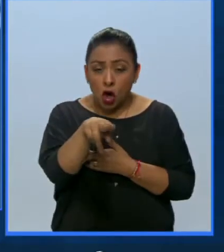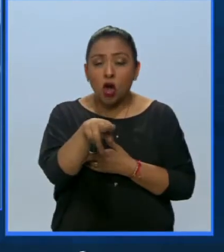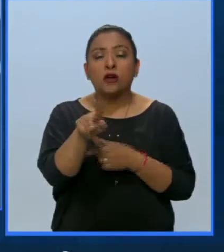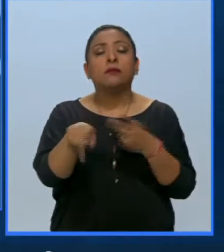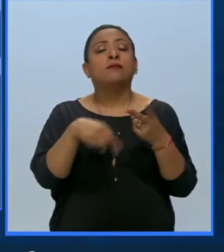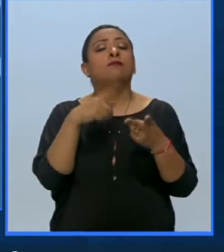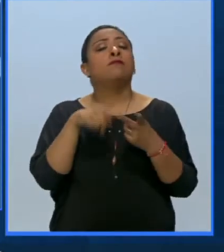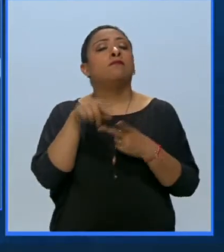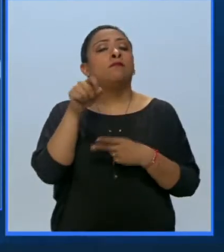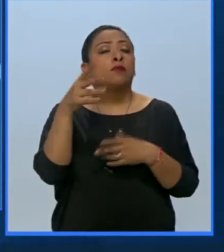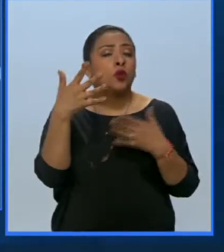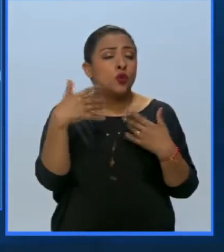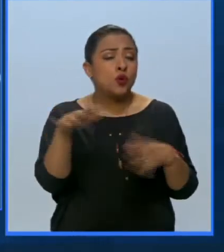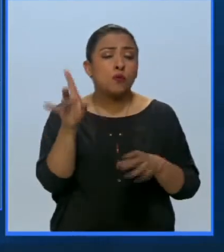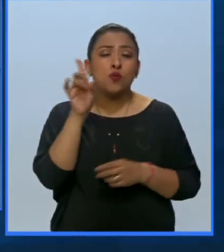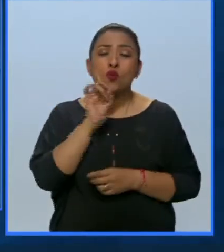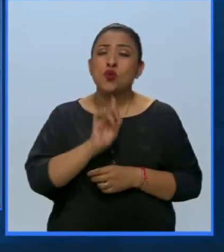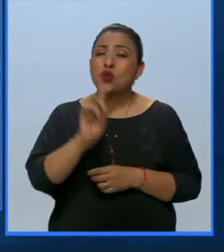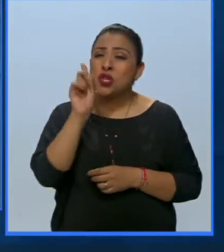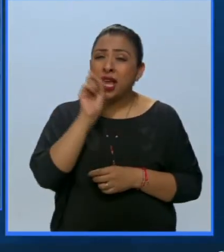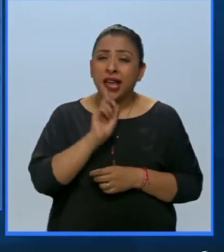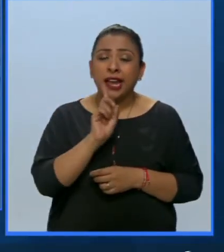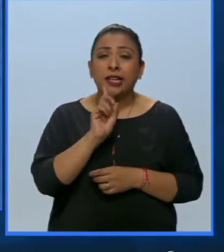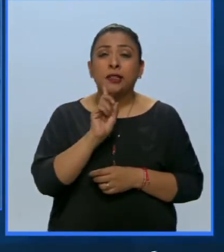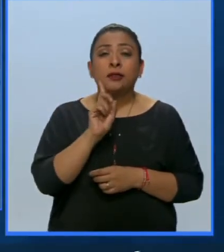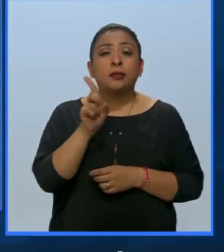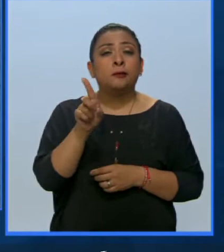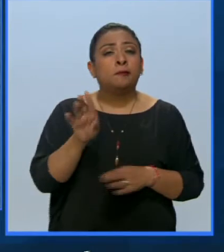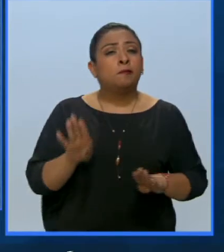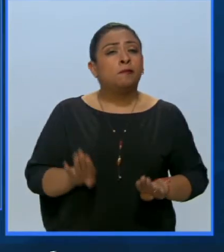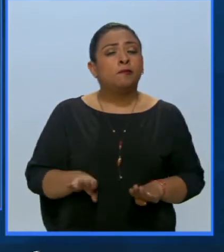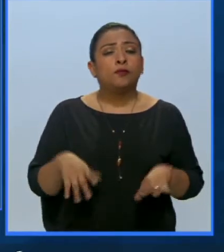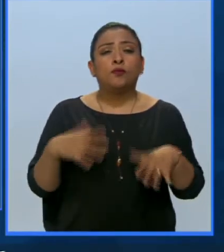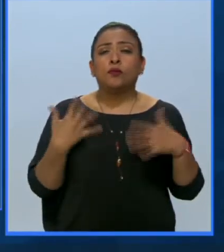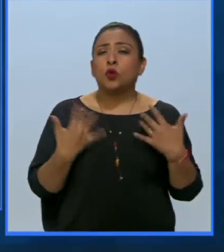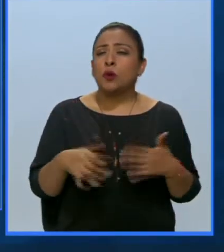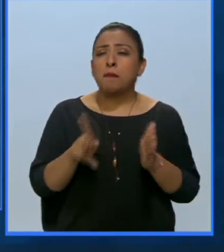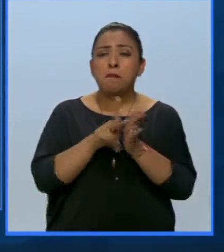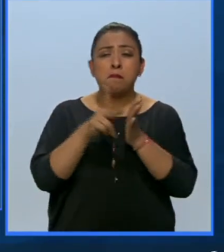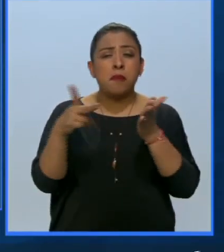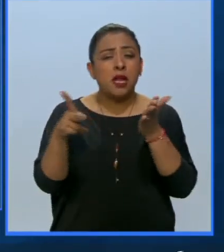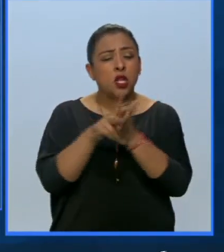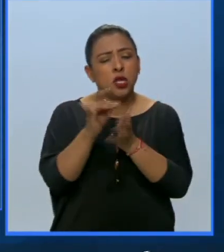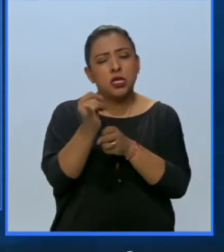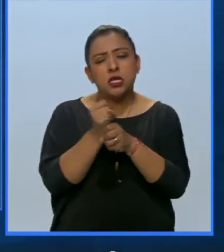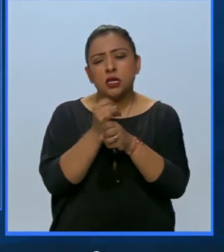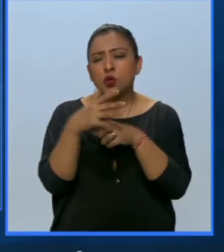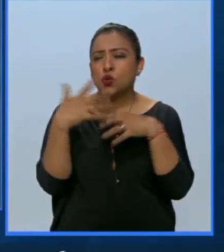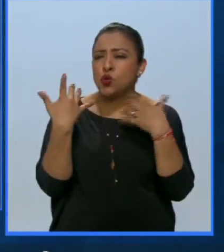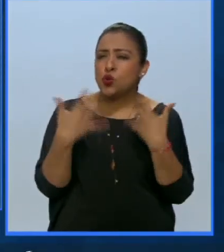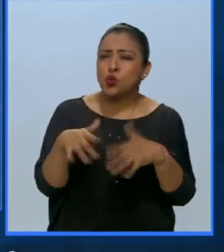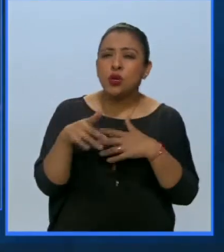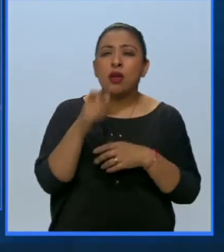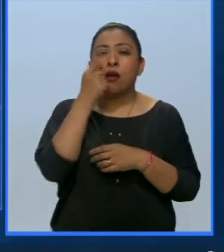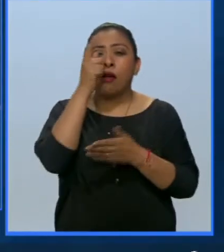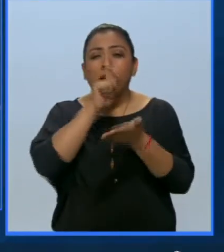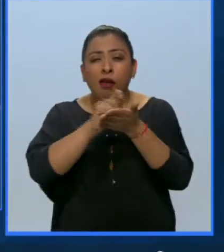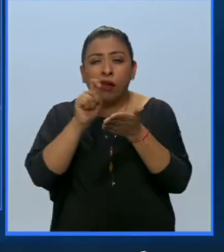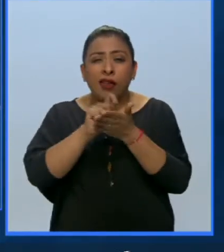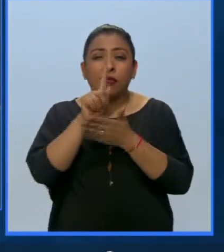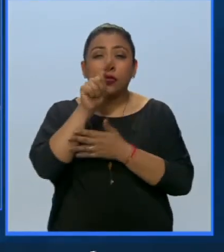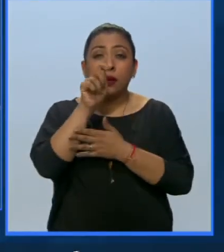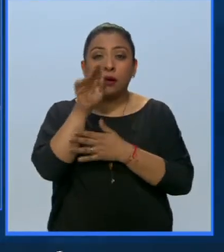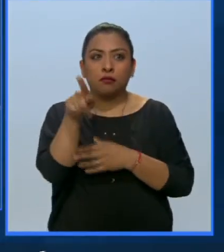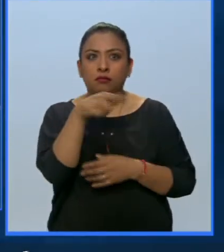fue una mujer que fue una enorme periodista, una editorialista